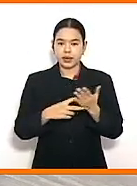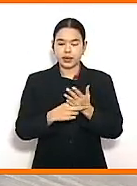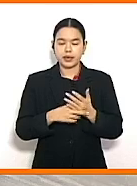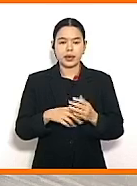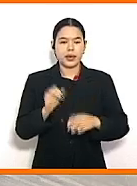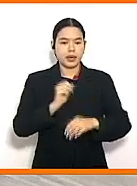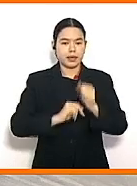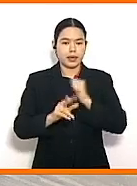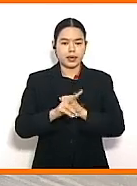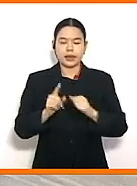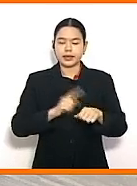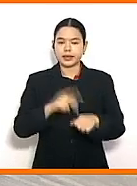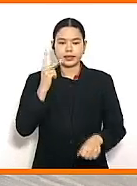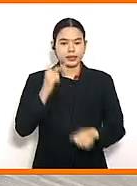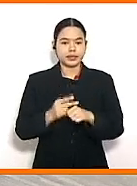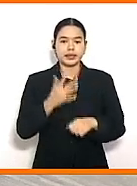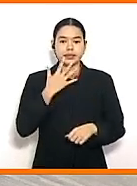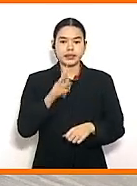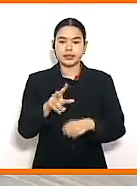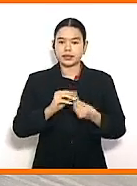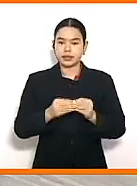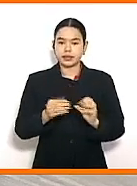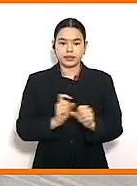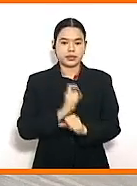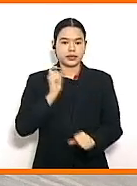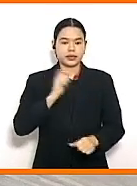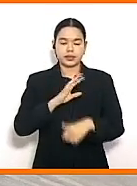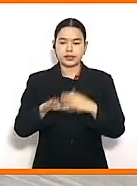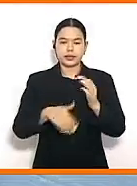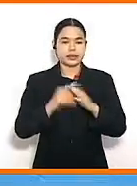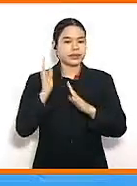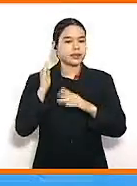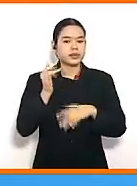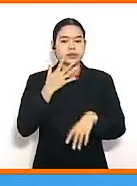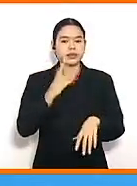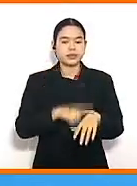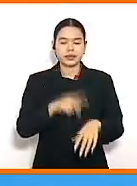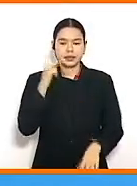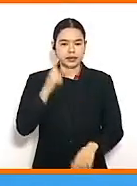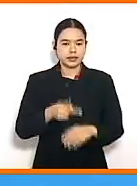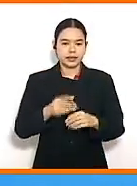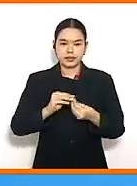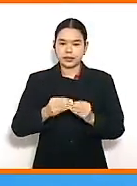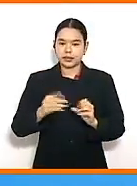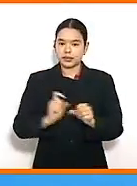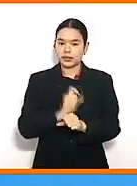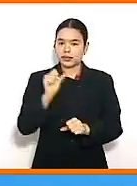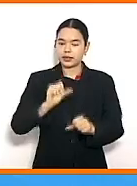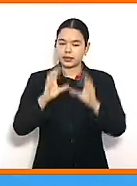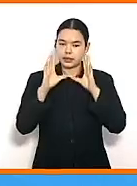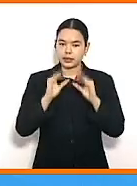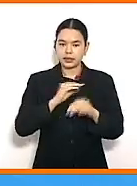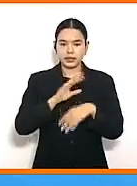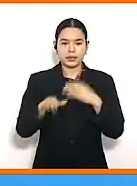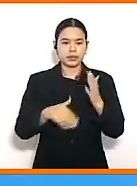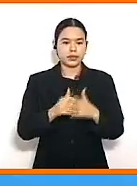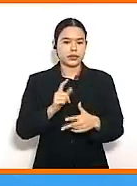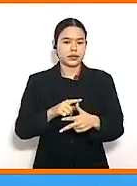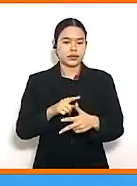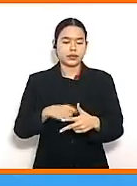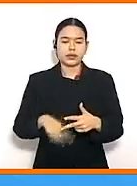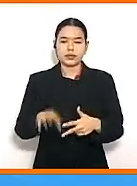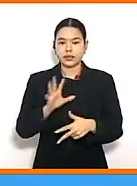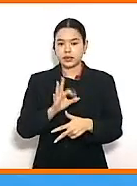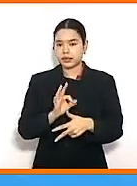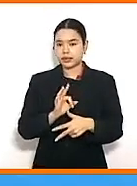conozcas esos tres afortunados números ganadores. Suerte, porque tu primer número en esta noche es 19,